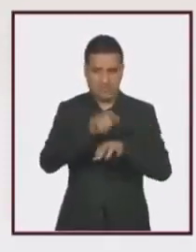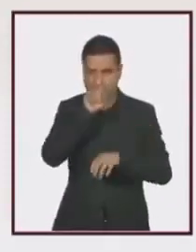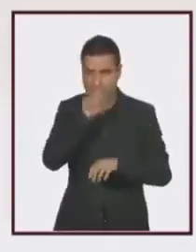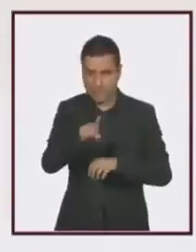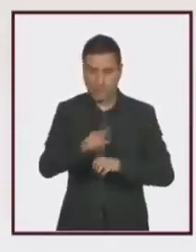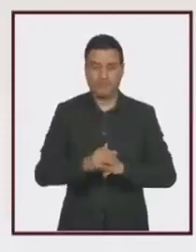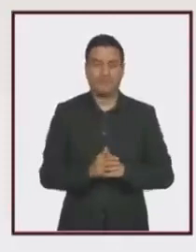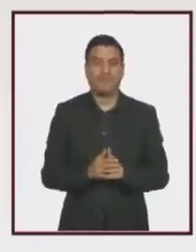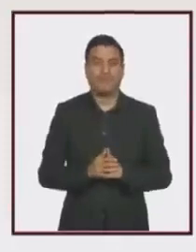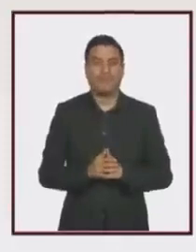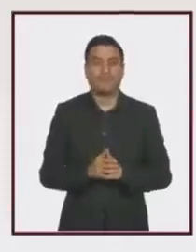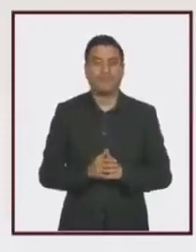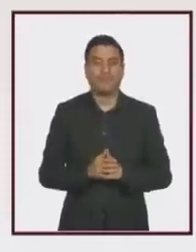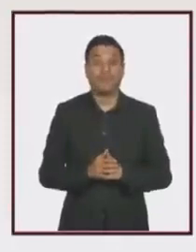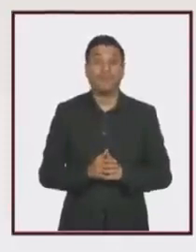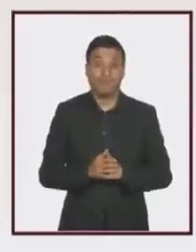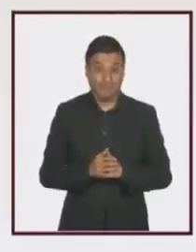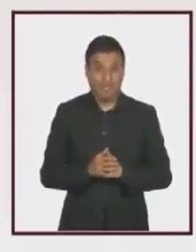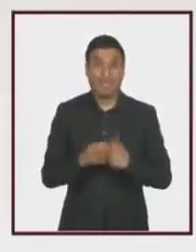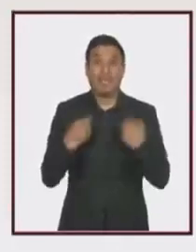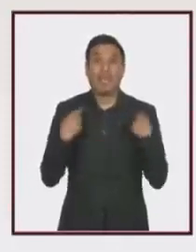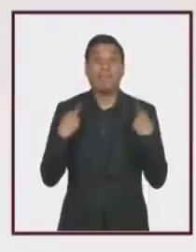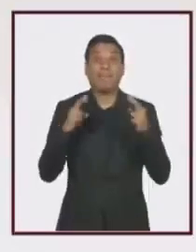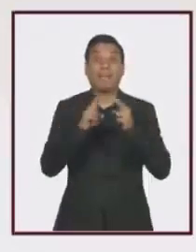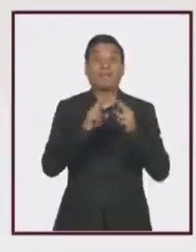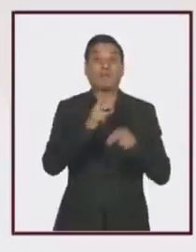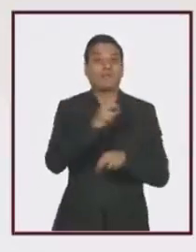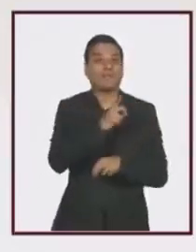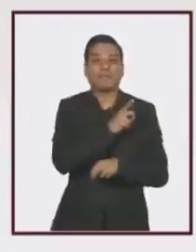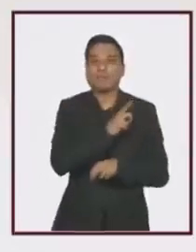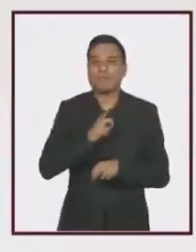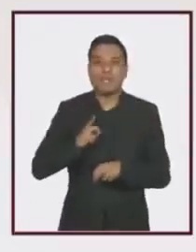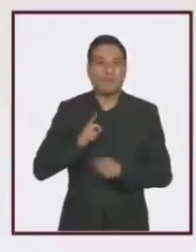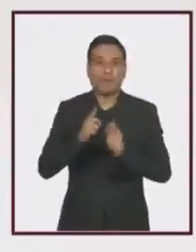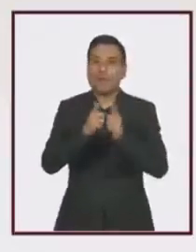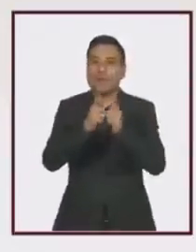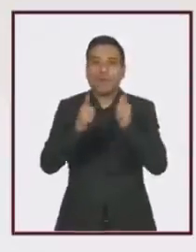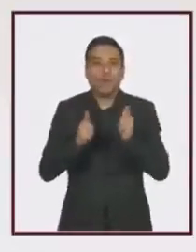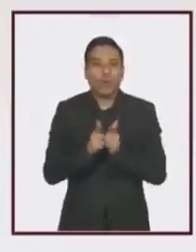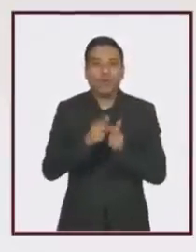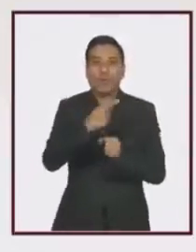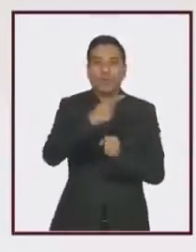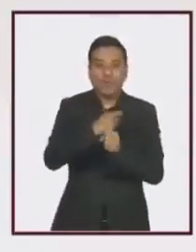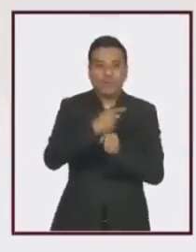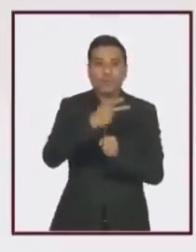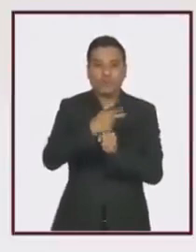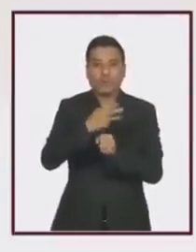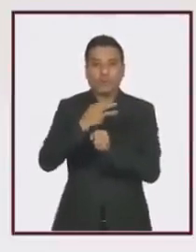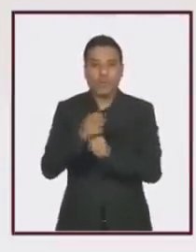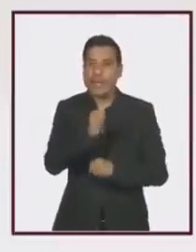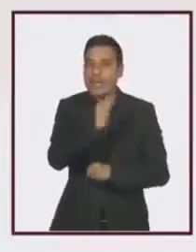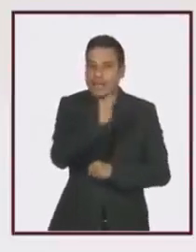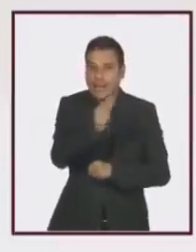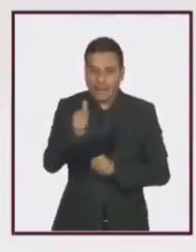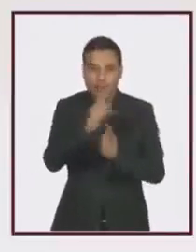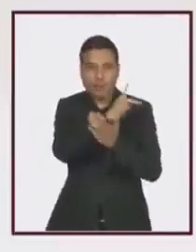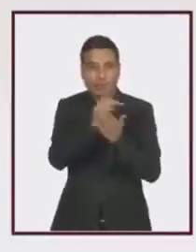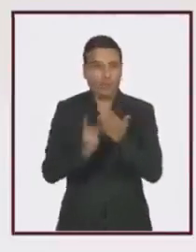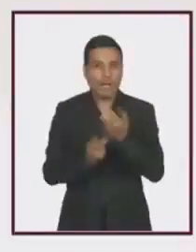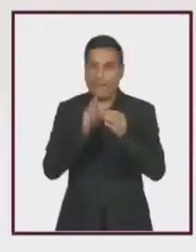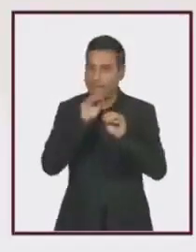todas maneras, tienen que hacer un programa por grado para cada uno de estos pequeños